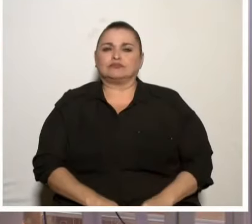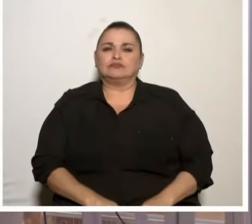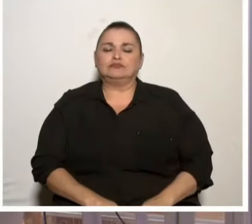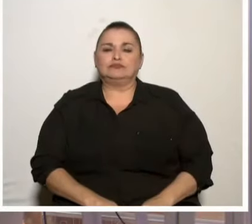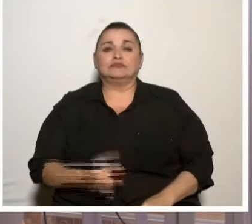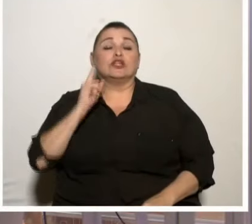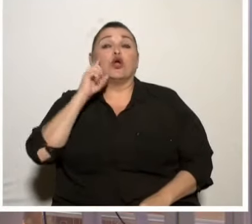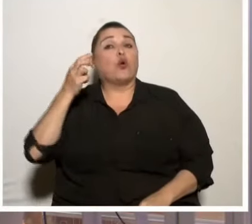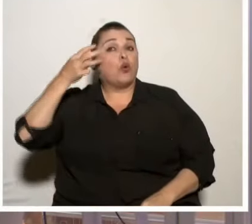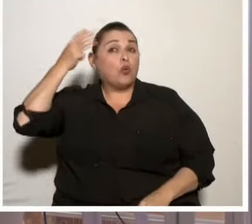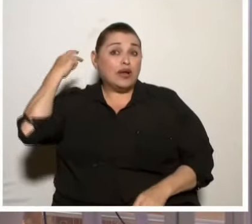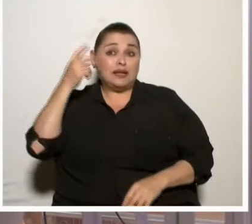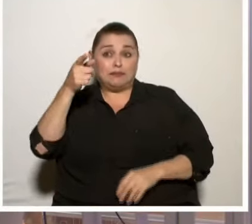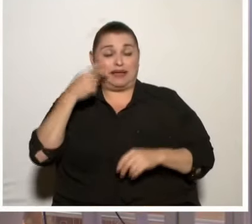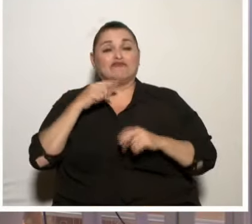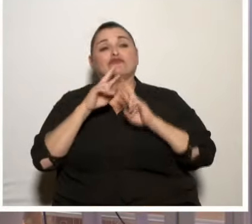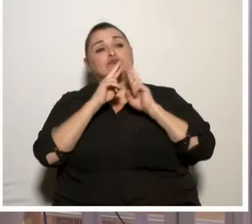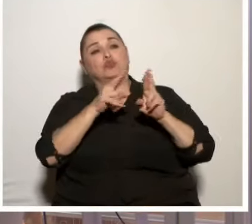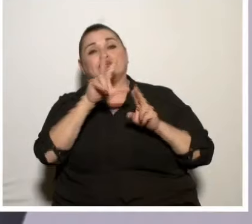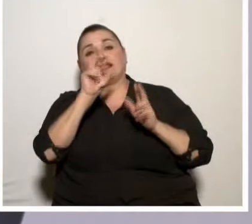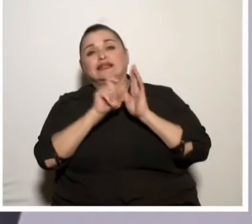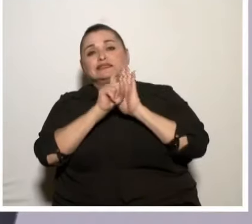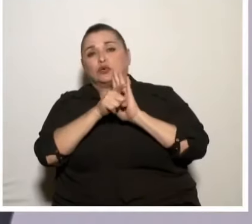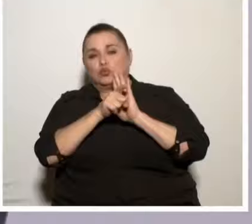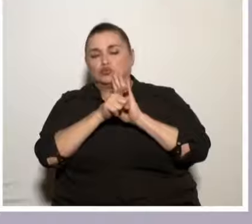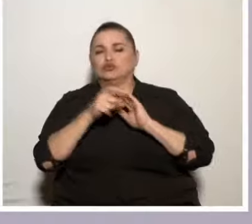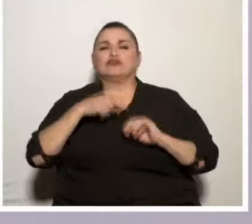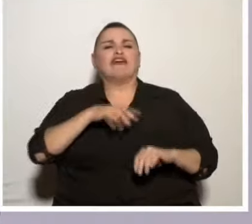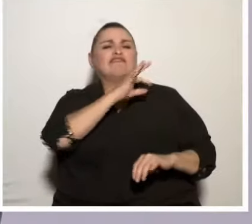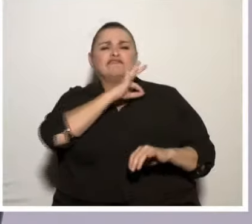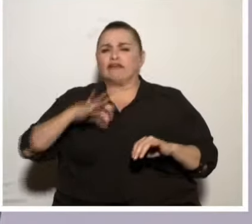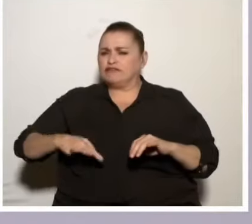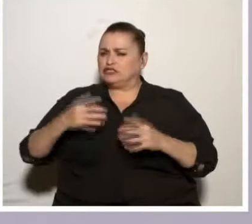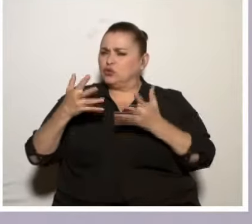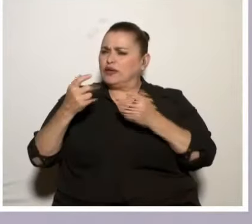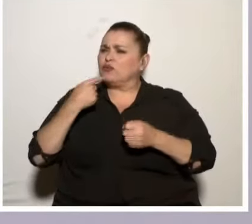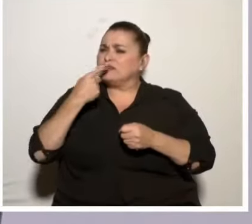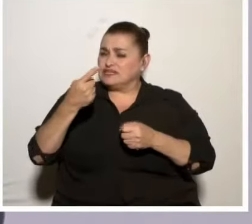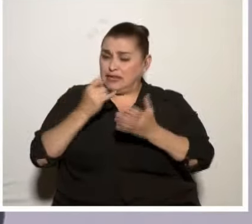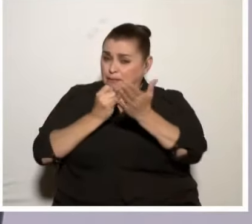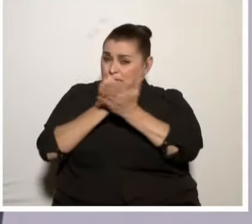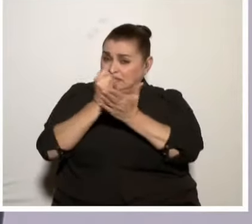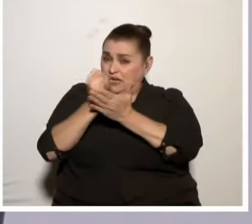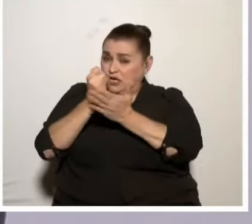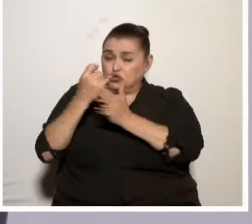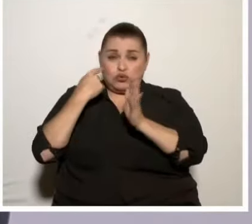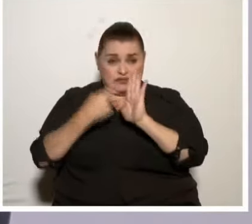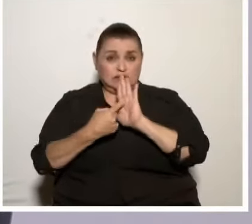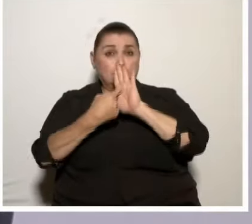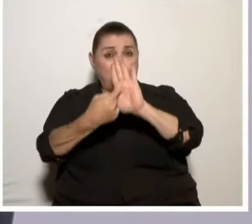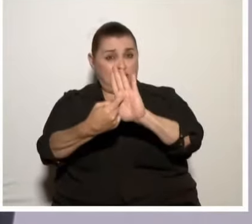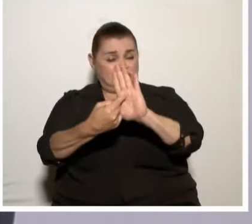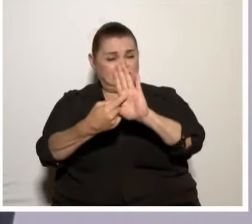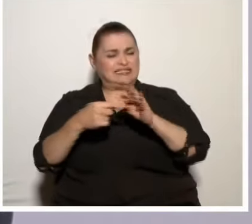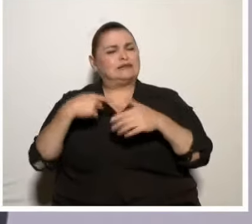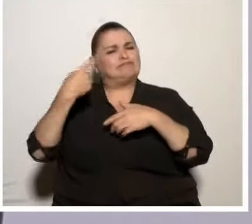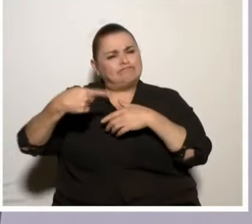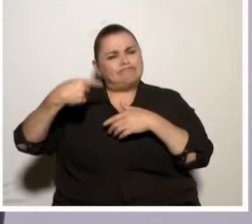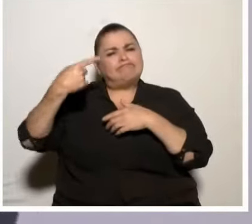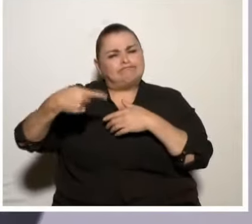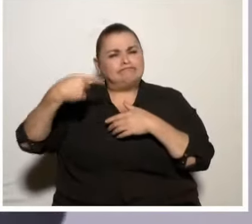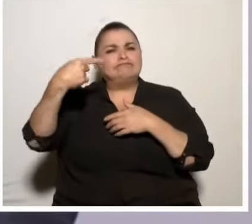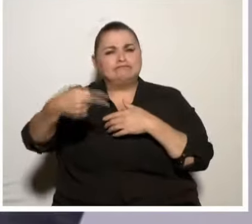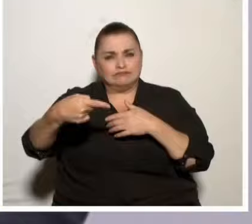Don Welmer, su réplica, 30 segundos. Don Fabricio, quiero decirle que las investigaciones han demostrado una y otra